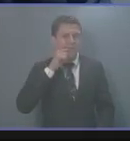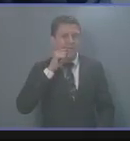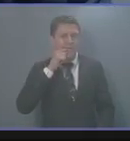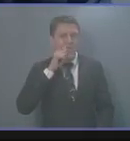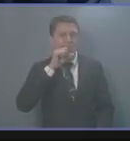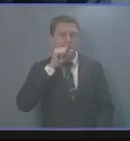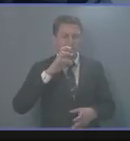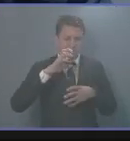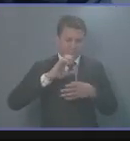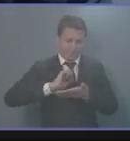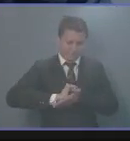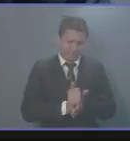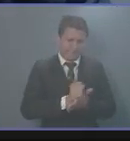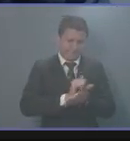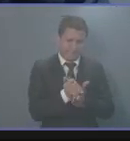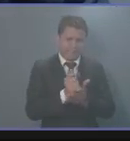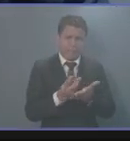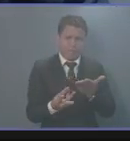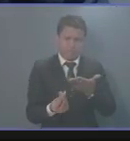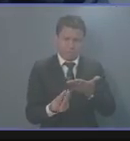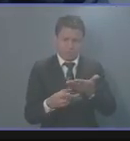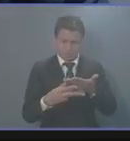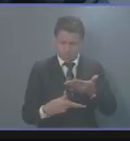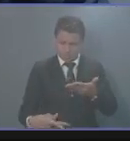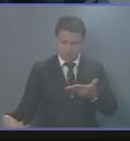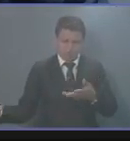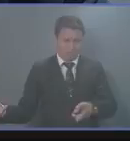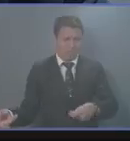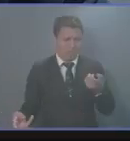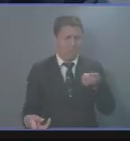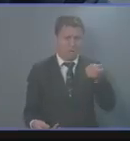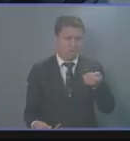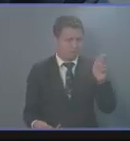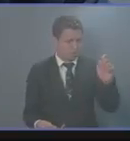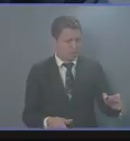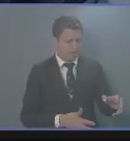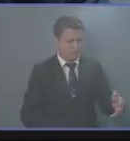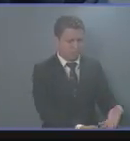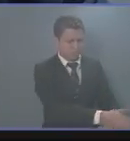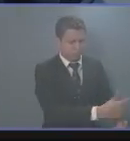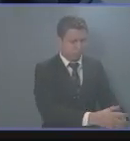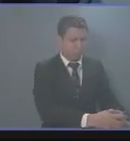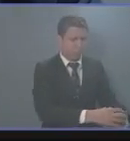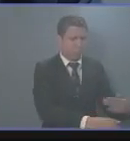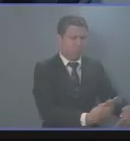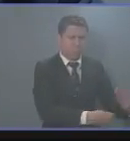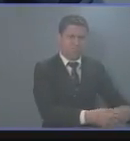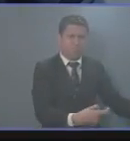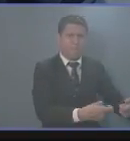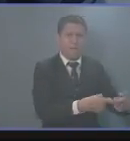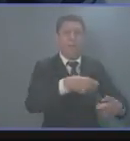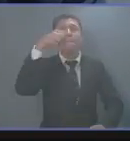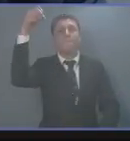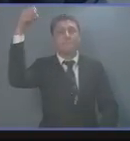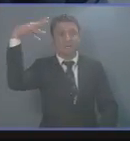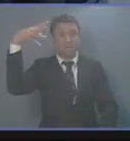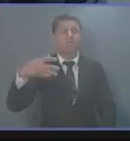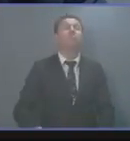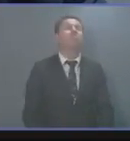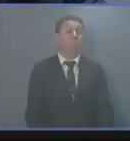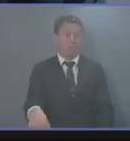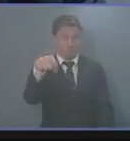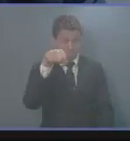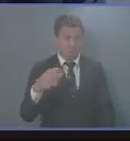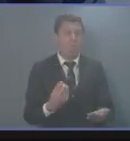también la generación de energía eólica, que este país tiene lugares en